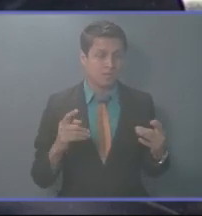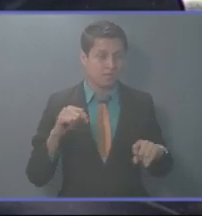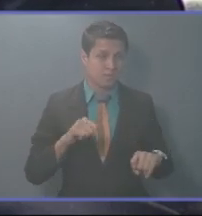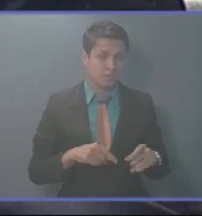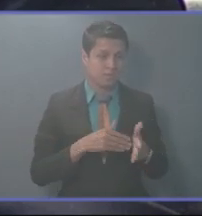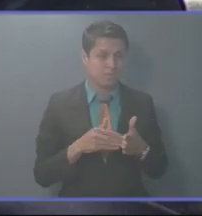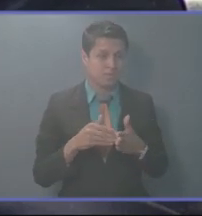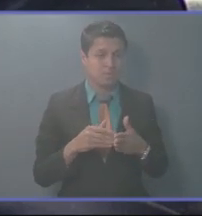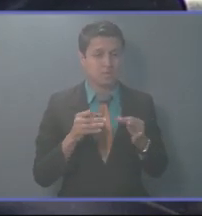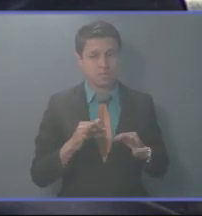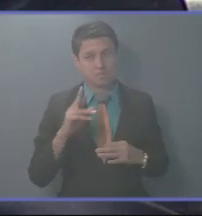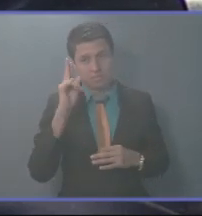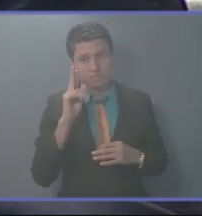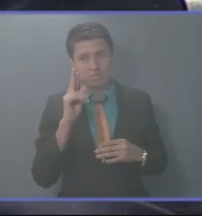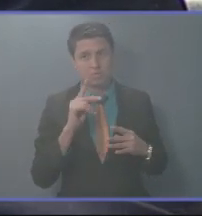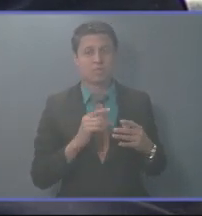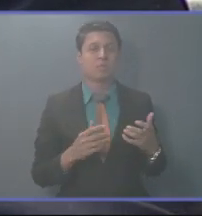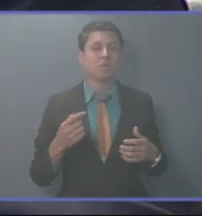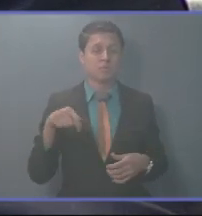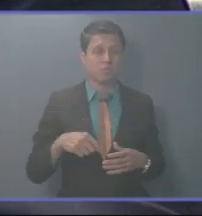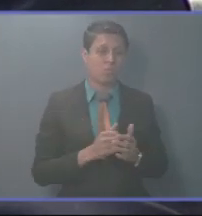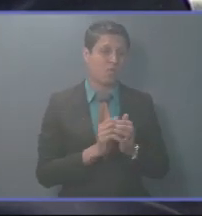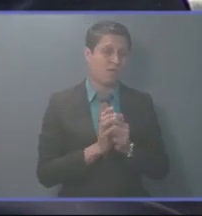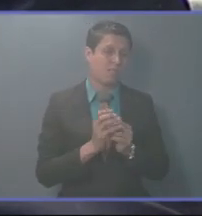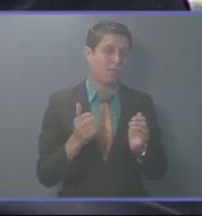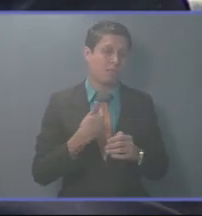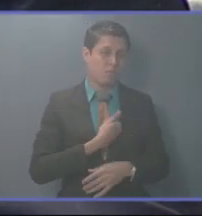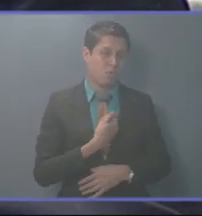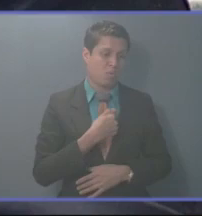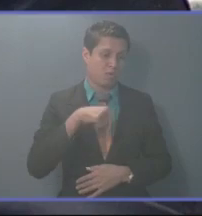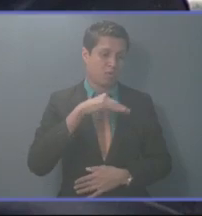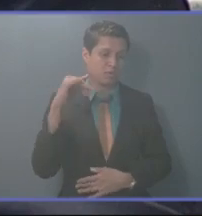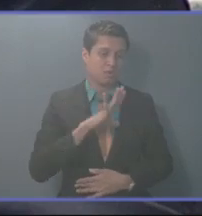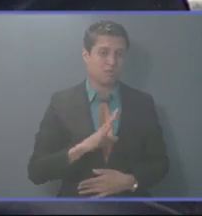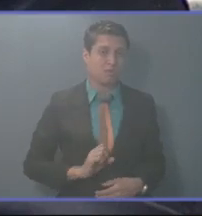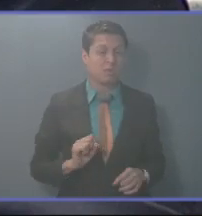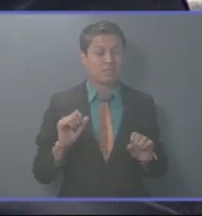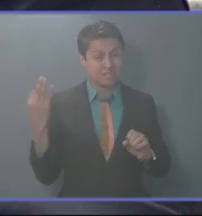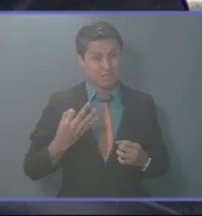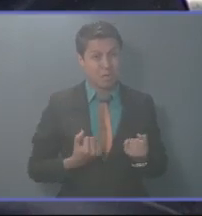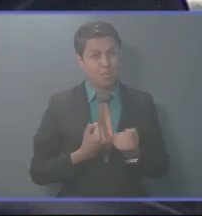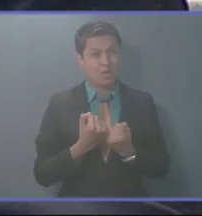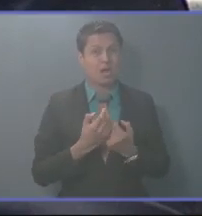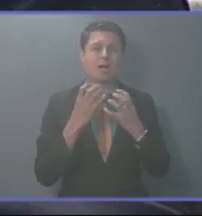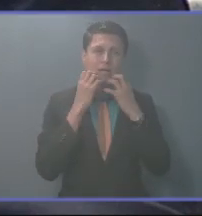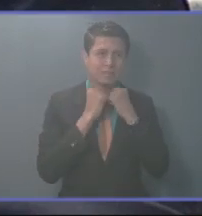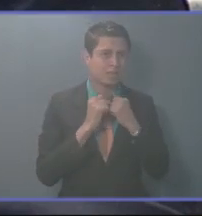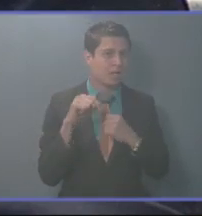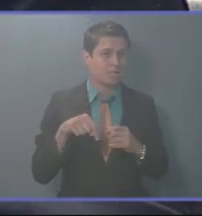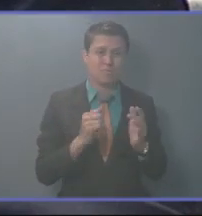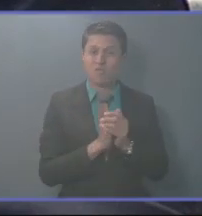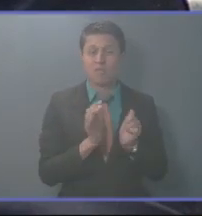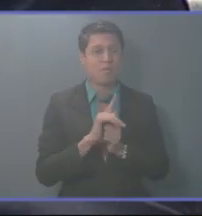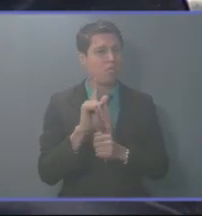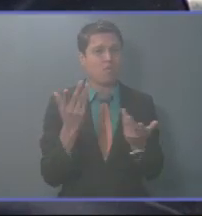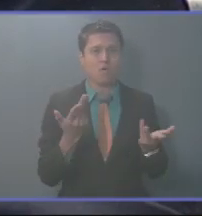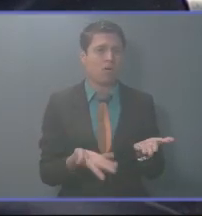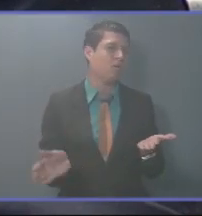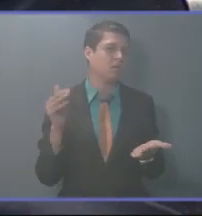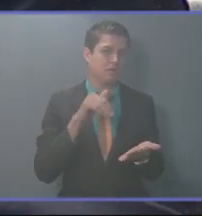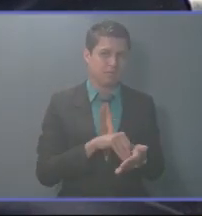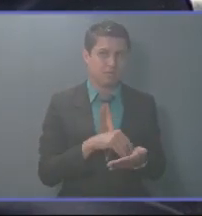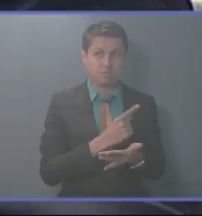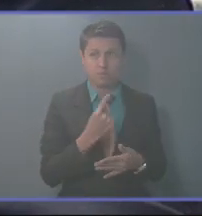con motivo del conflicto interno del país, contribuir a la garantía de no repetición, así como la reparación a las